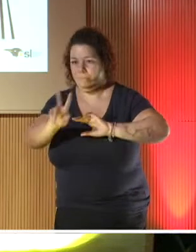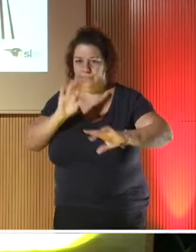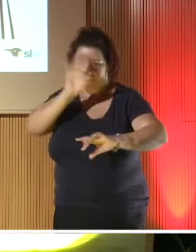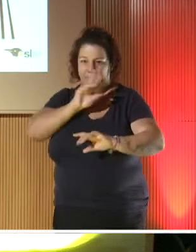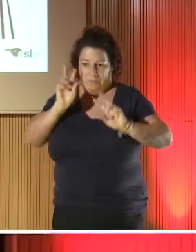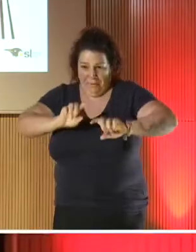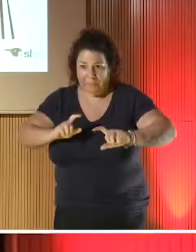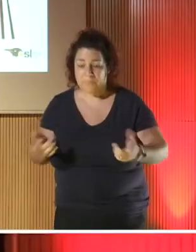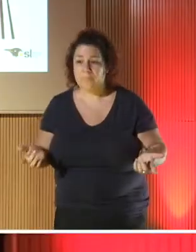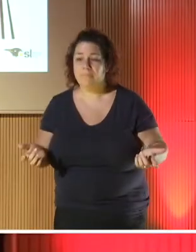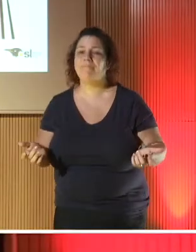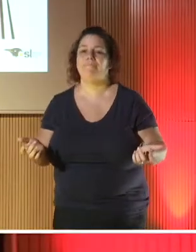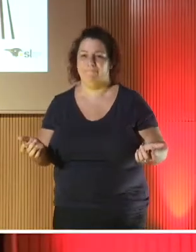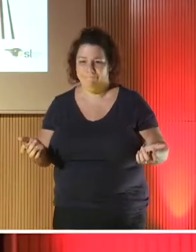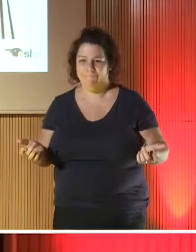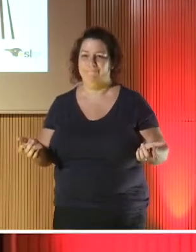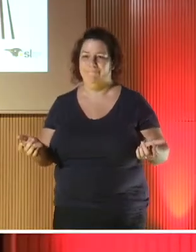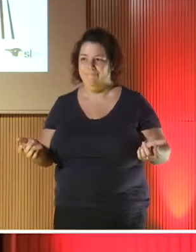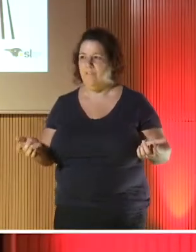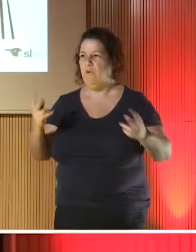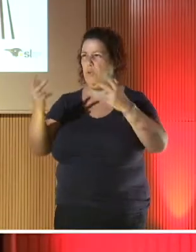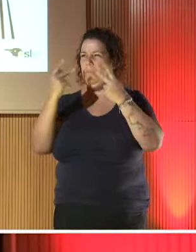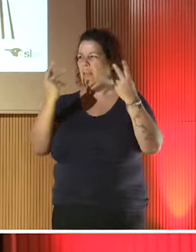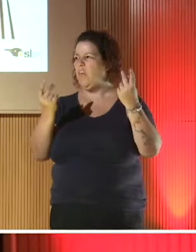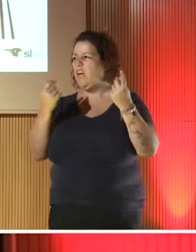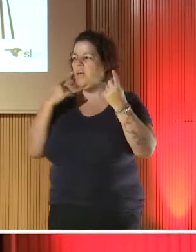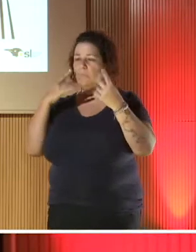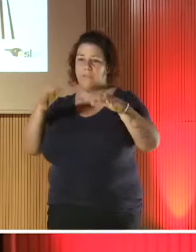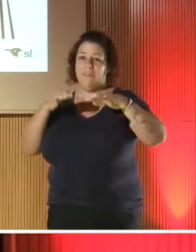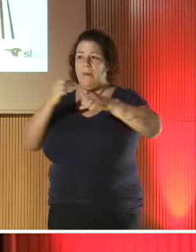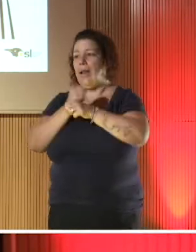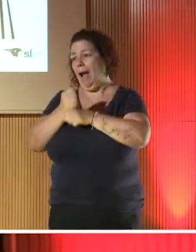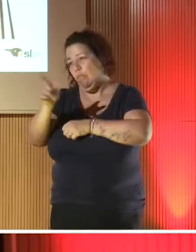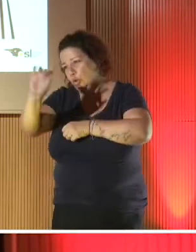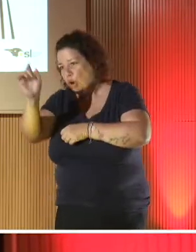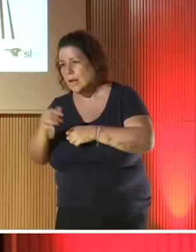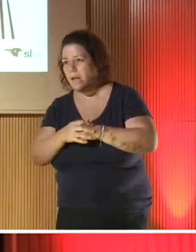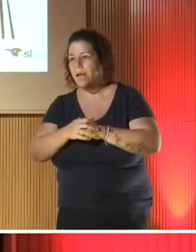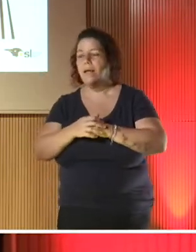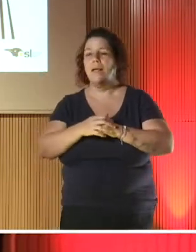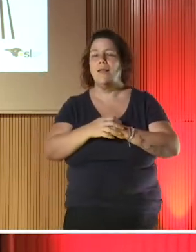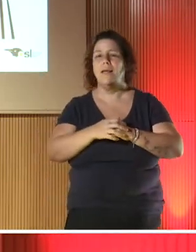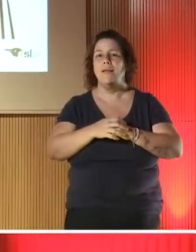¿Vosotros, no? Hombre, he visto alguna mirando así, tú no, que estabas siempre trabajando, pero bien, ¿no?